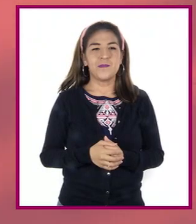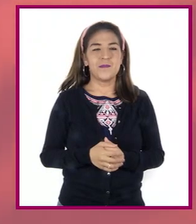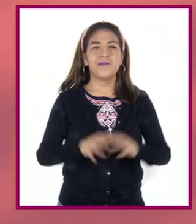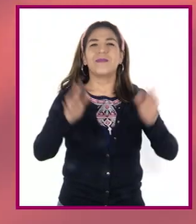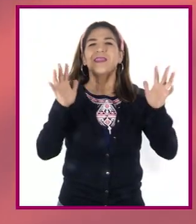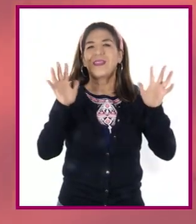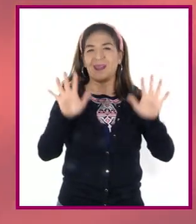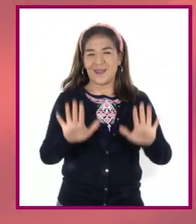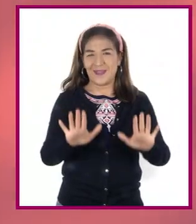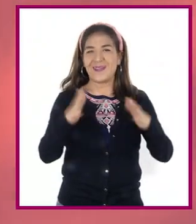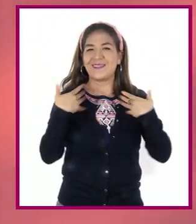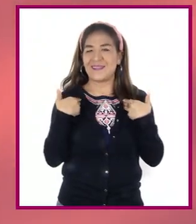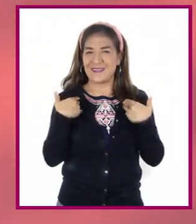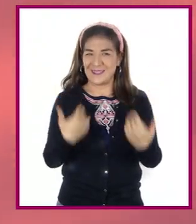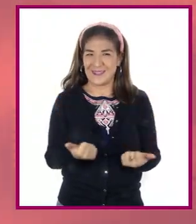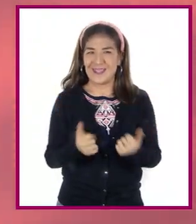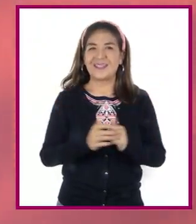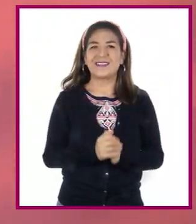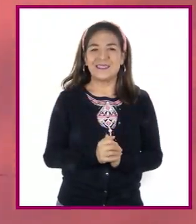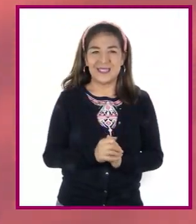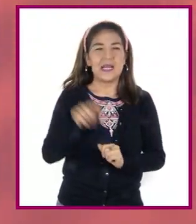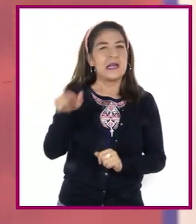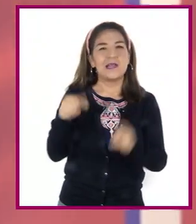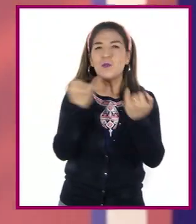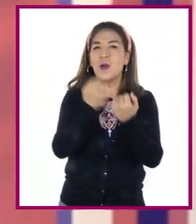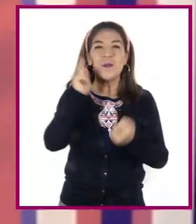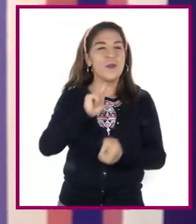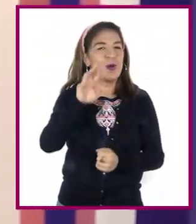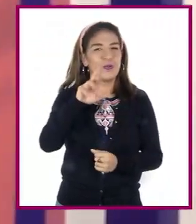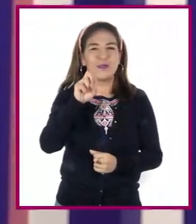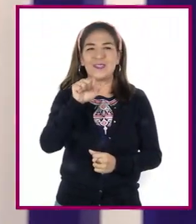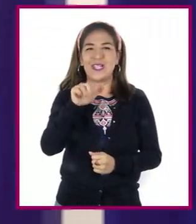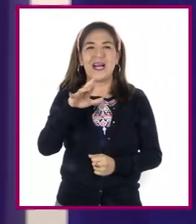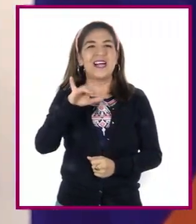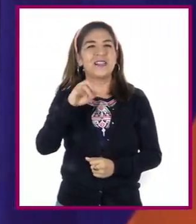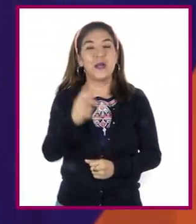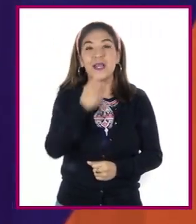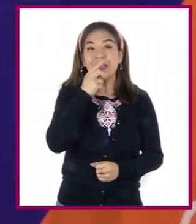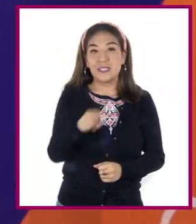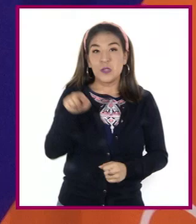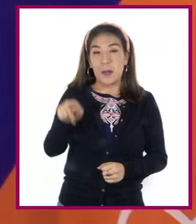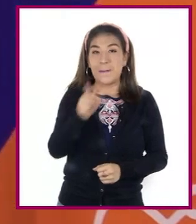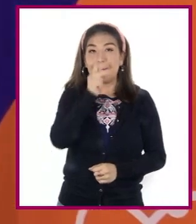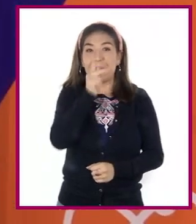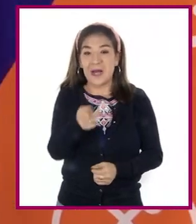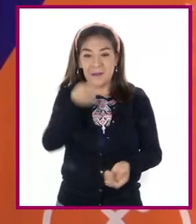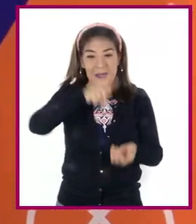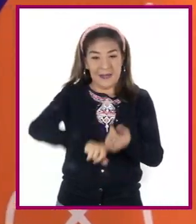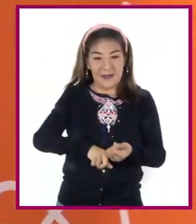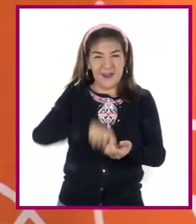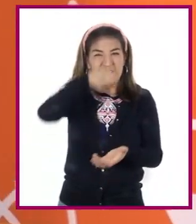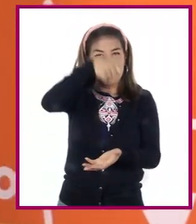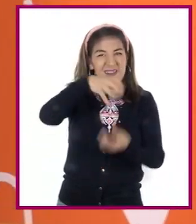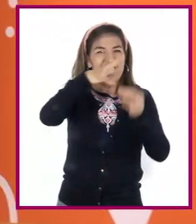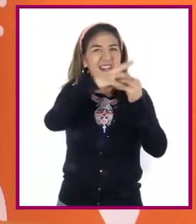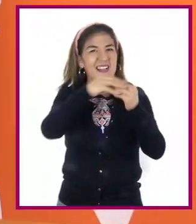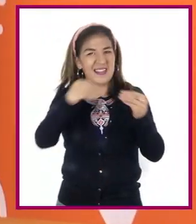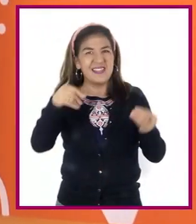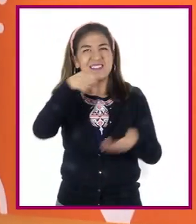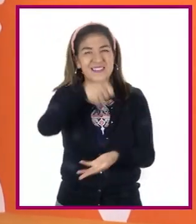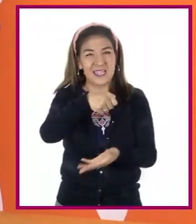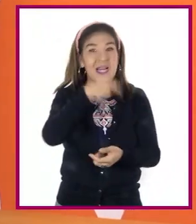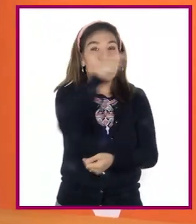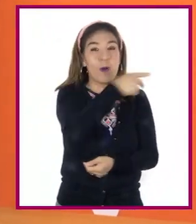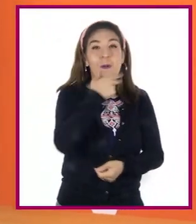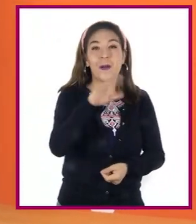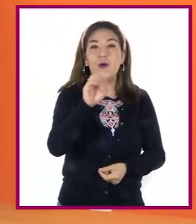Ya entendí, profesora. Igual que Rosario Castellanos dice que tiene sus palabras en una canasta, Octavio Paz dice que el